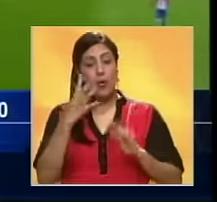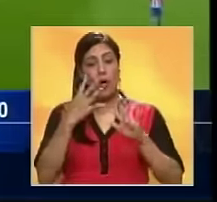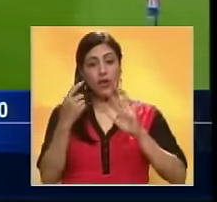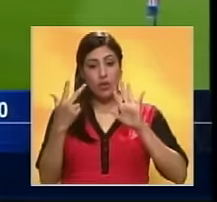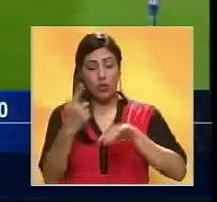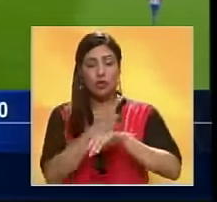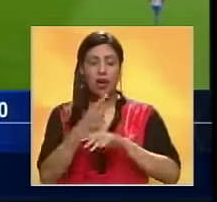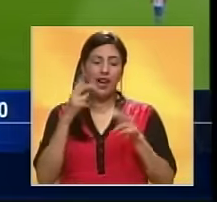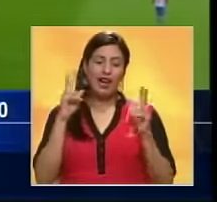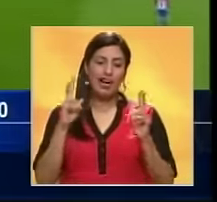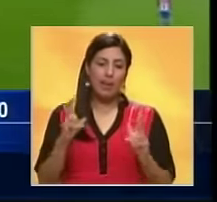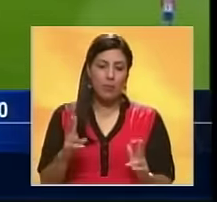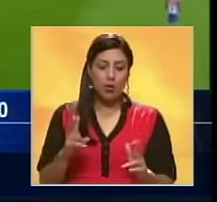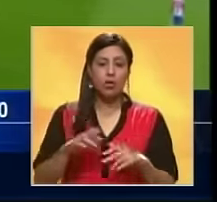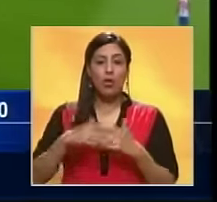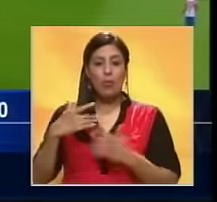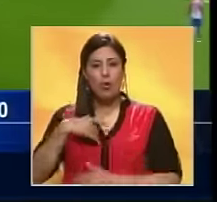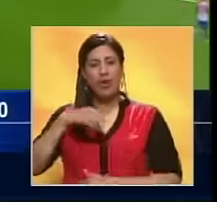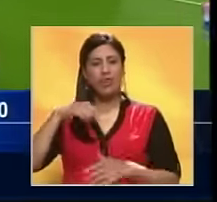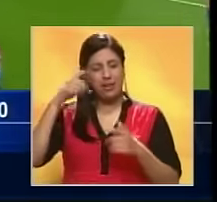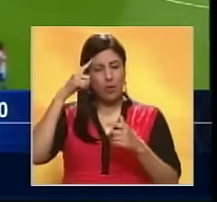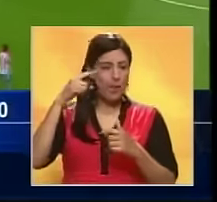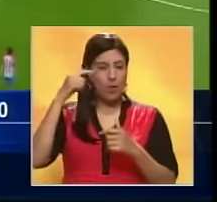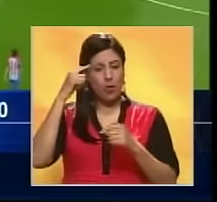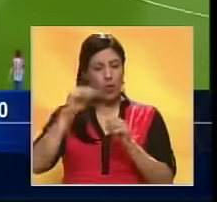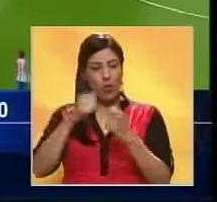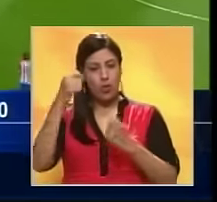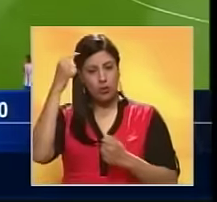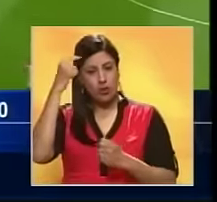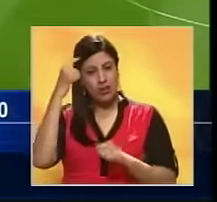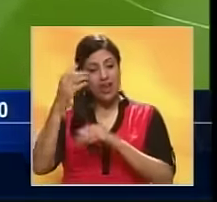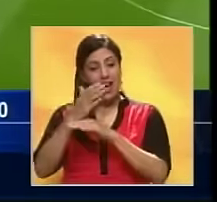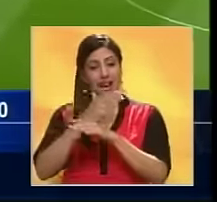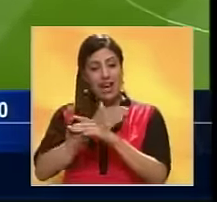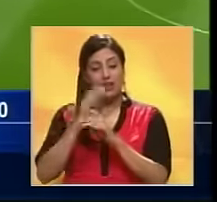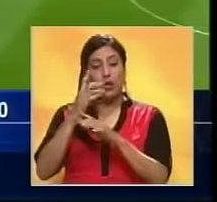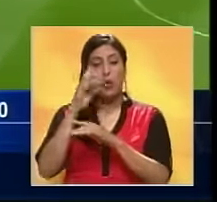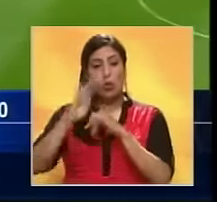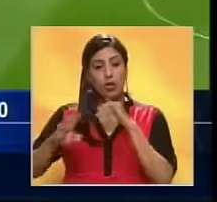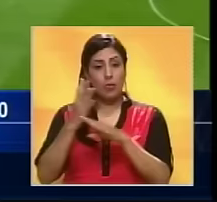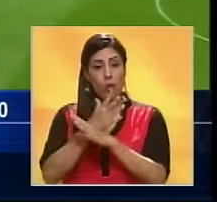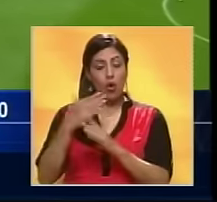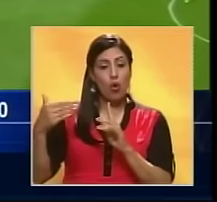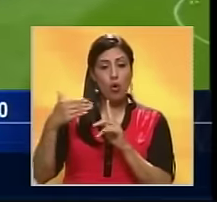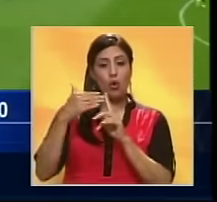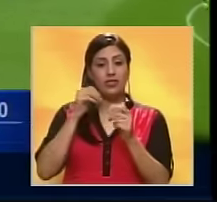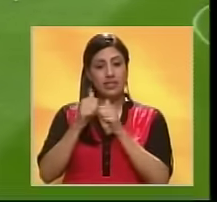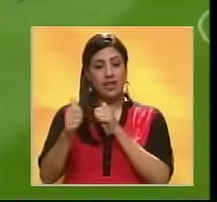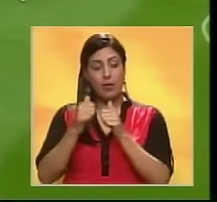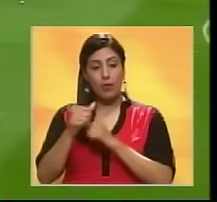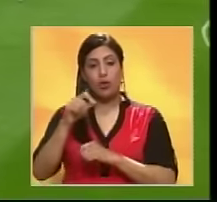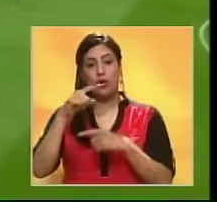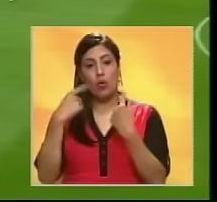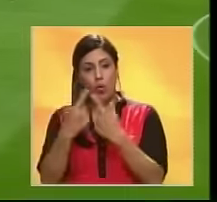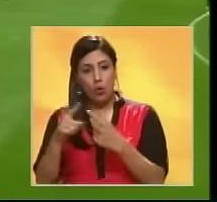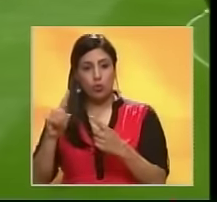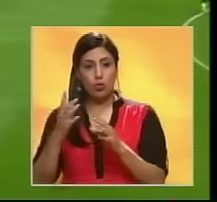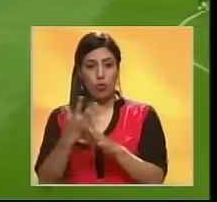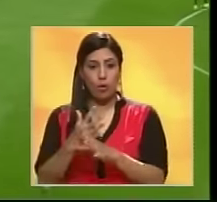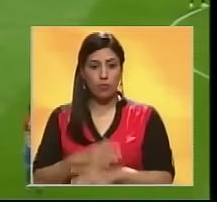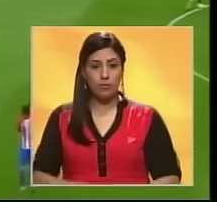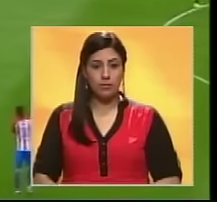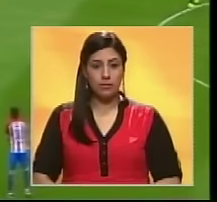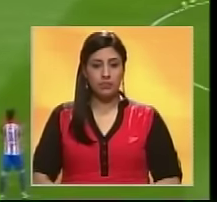48 horas de reposo en Galicia por el trauma cráneoencefálico que sufrió en la última jornada contra el Deportivo La Coruña.